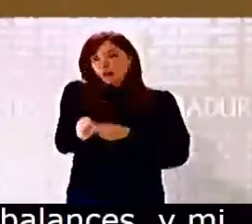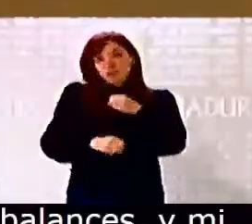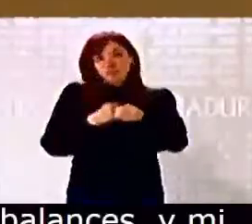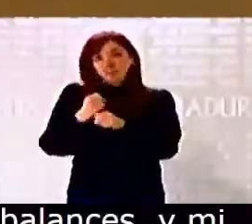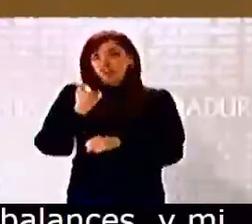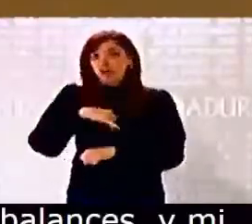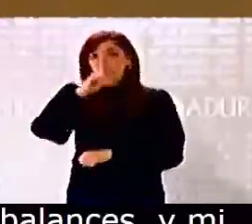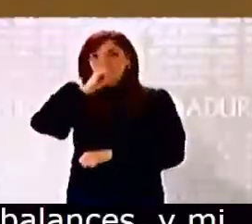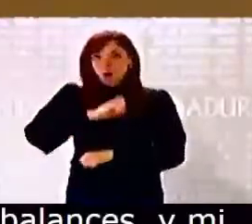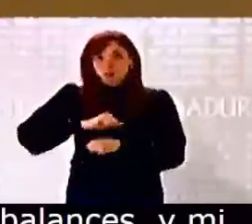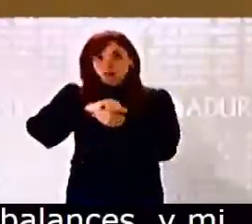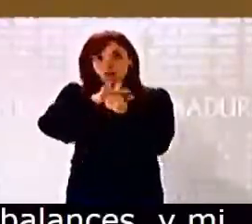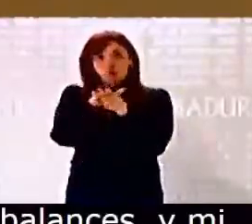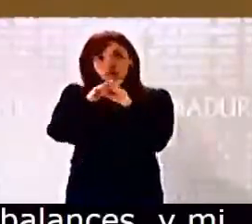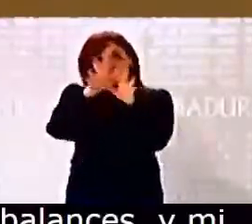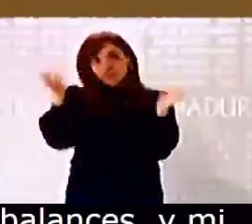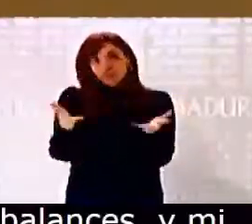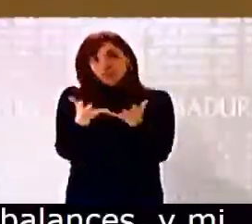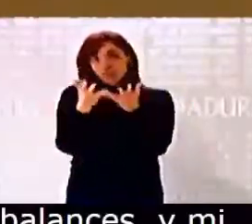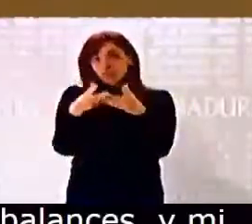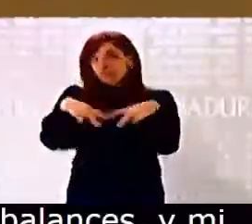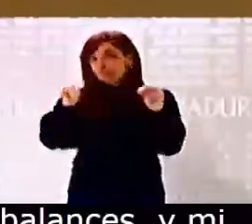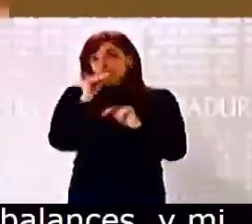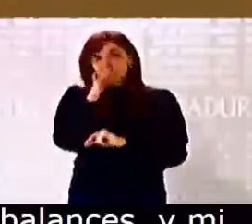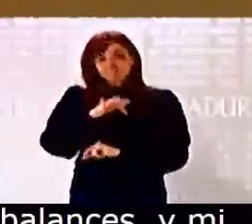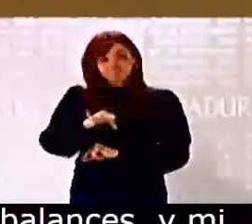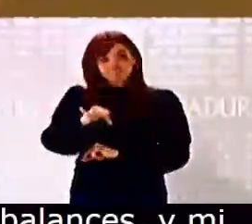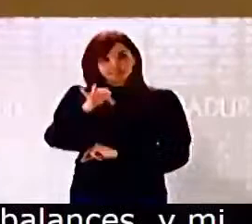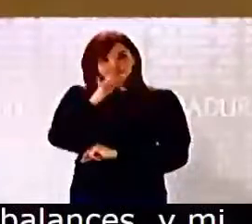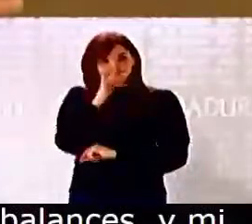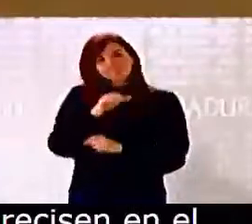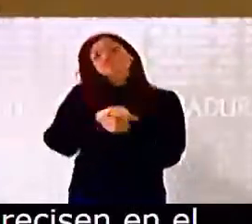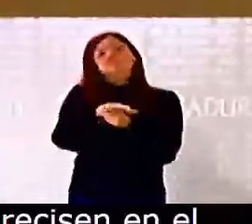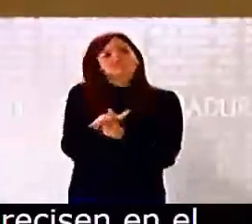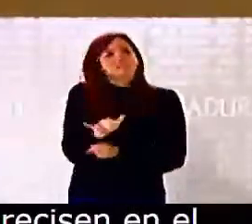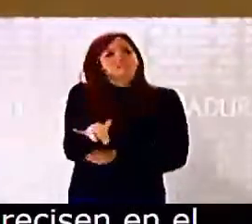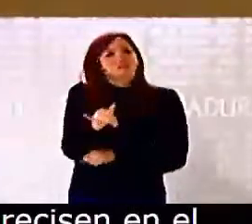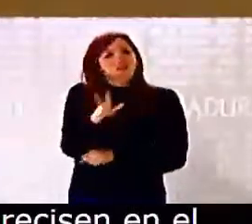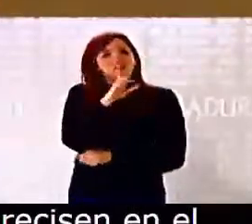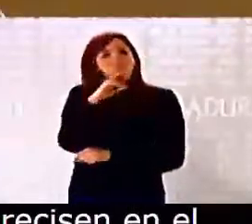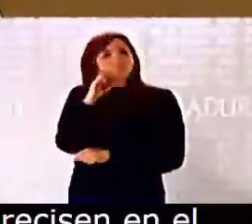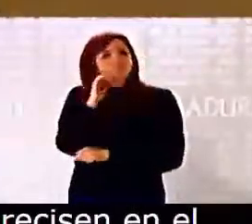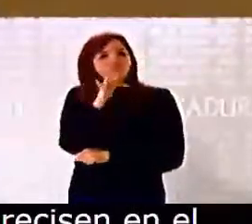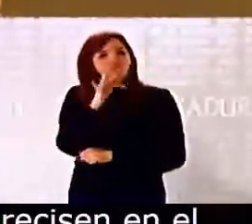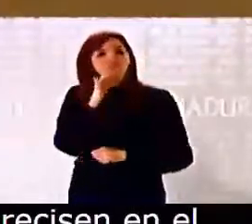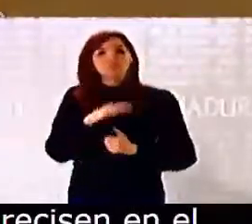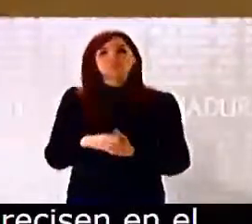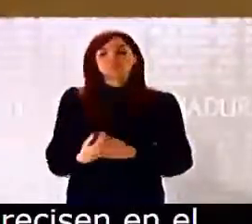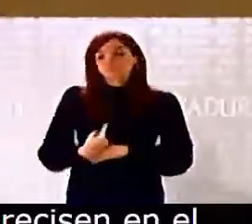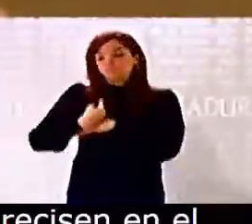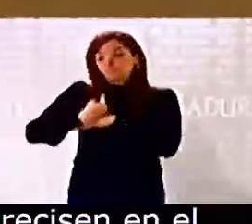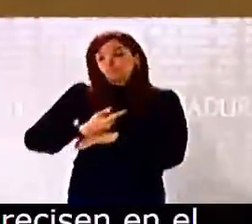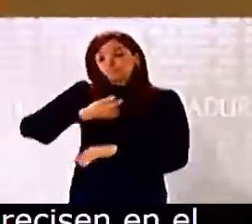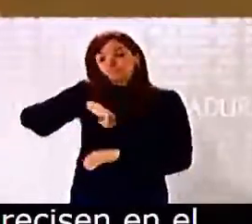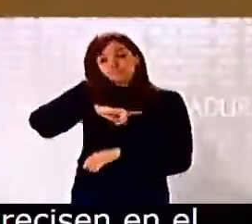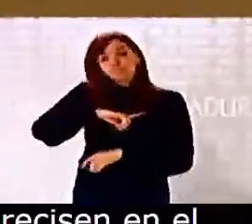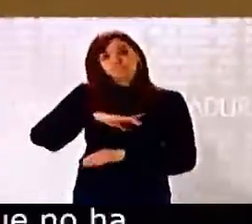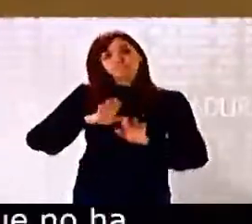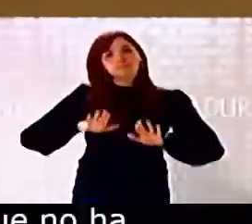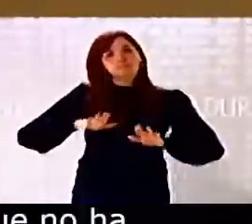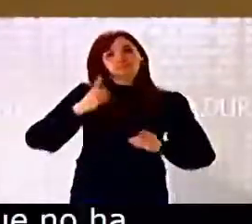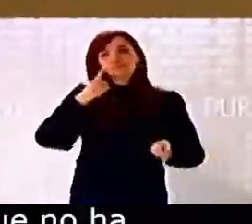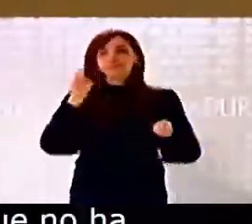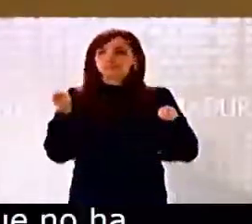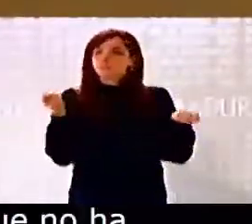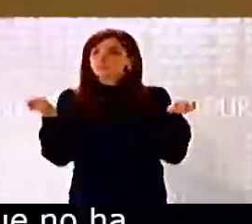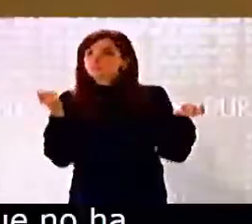pandemia COVID, una pandemia que no ha terminado, que sigue estando ahí, que nos obliga a seguir estando